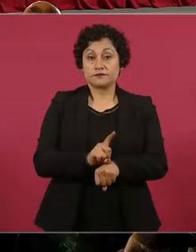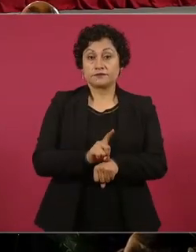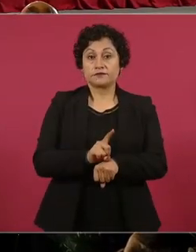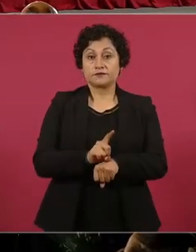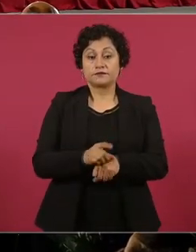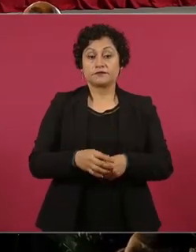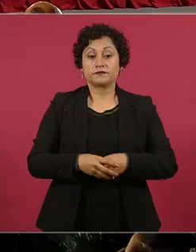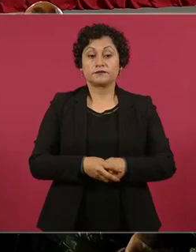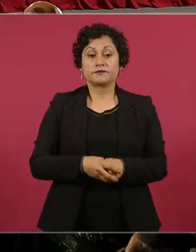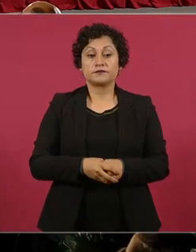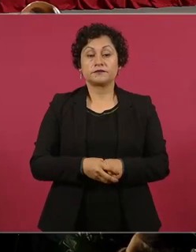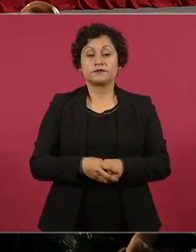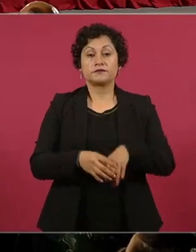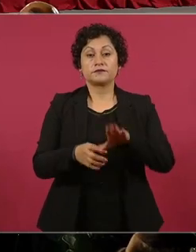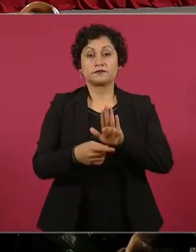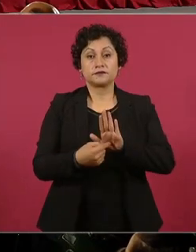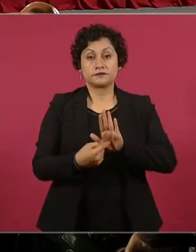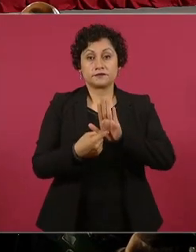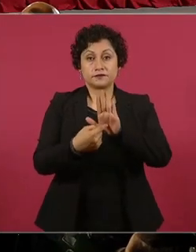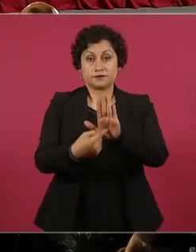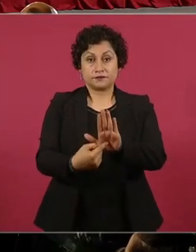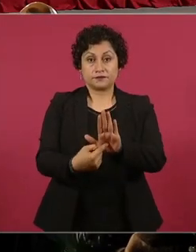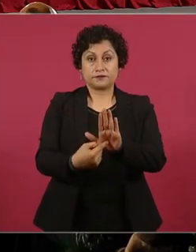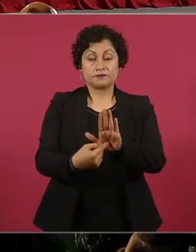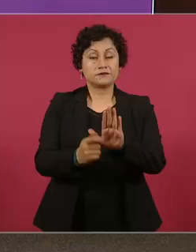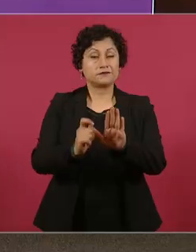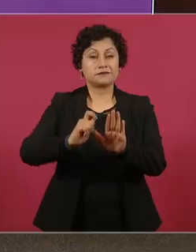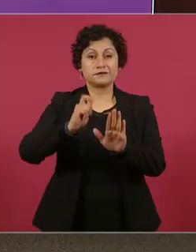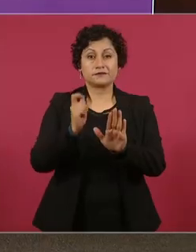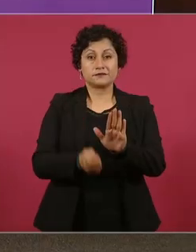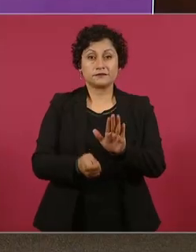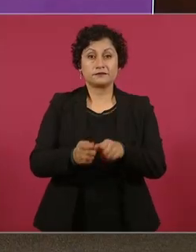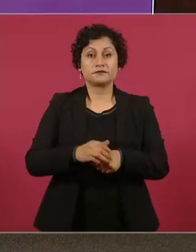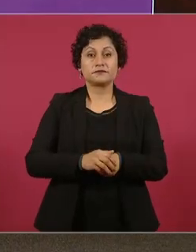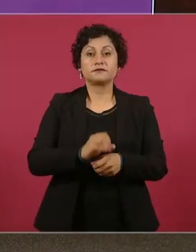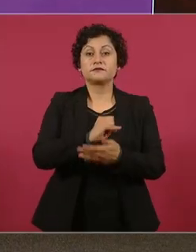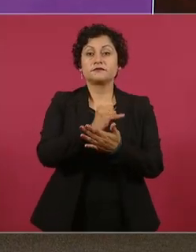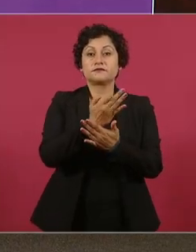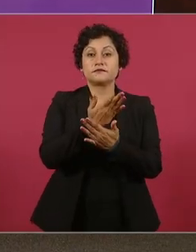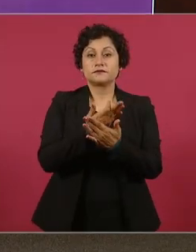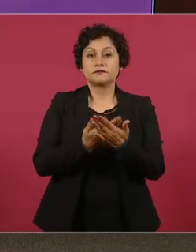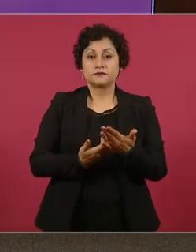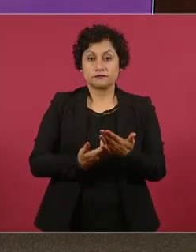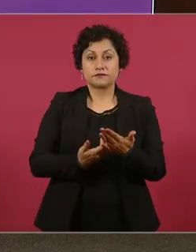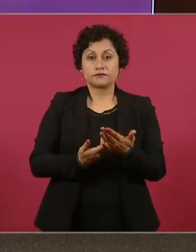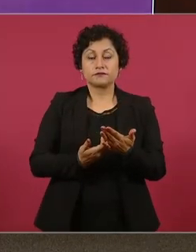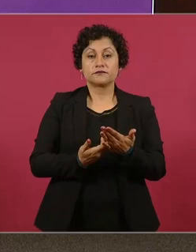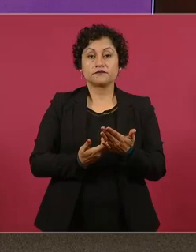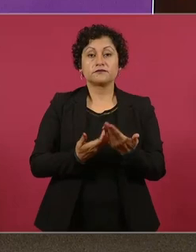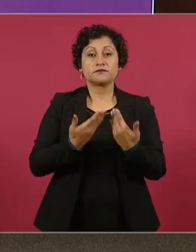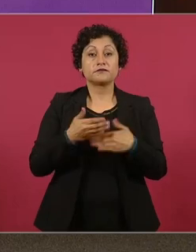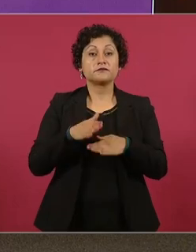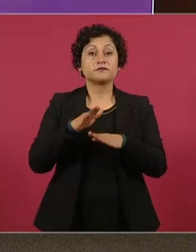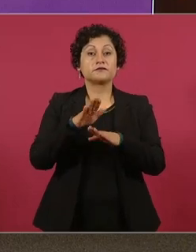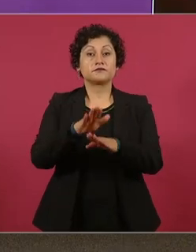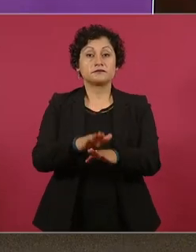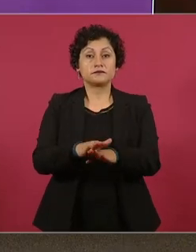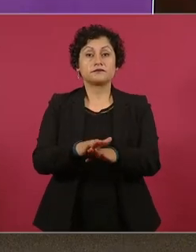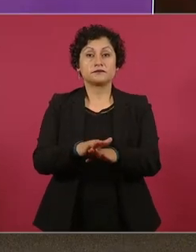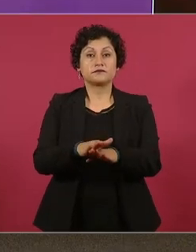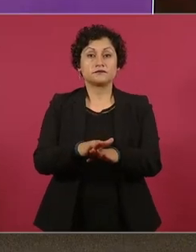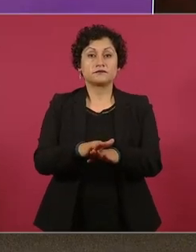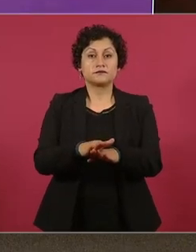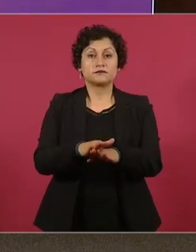presentar el informe de resultados del trabajo que realizan las Fuerzas